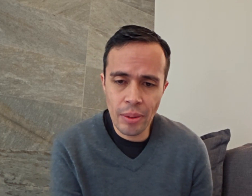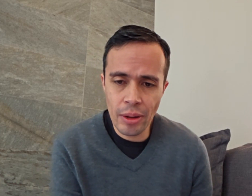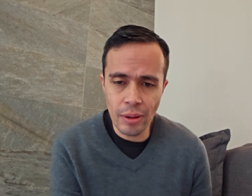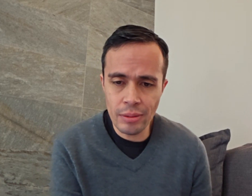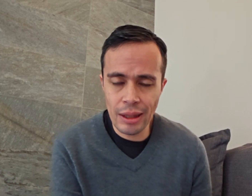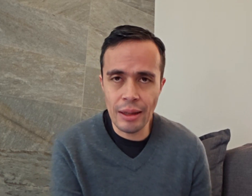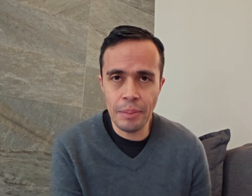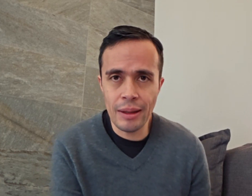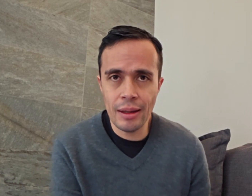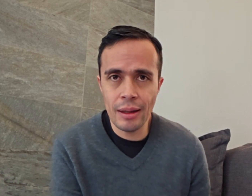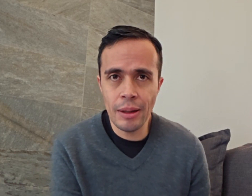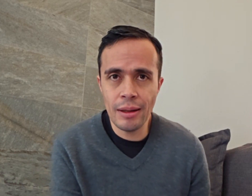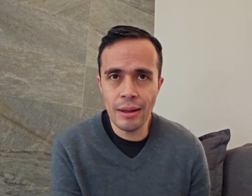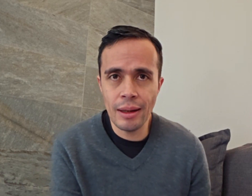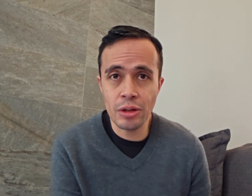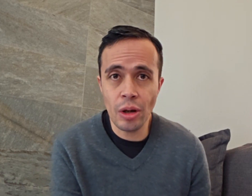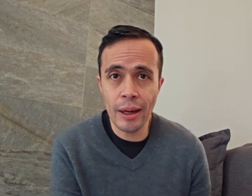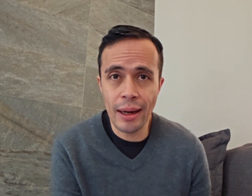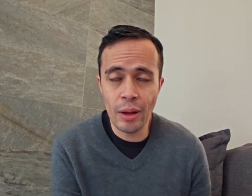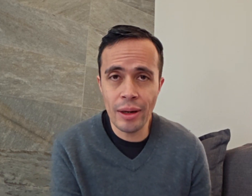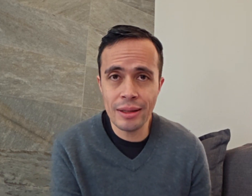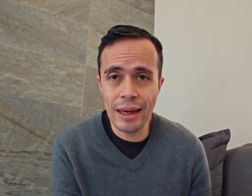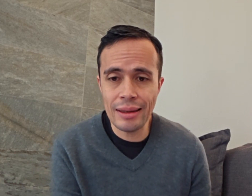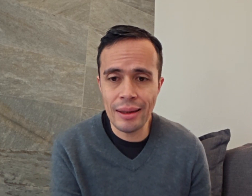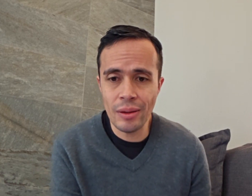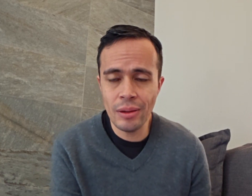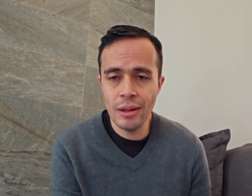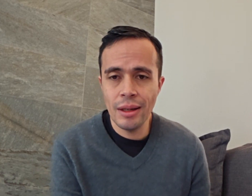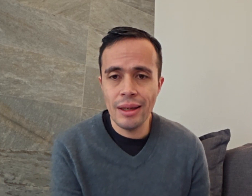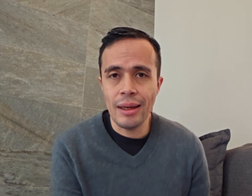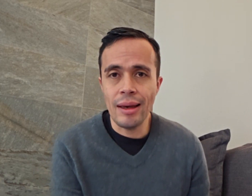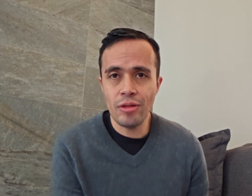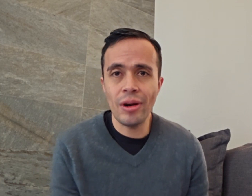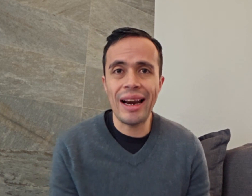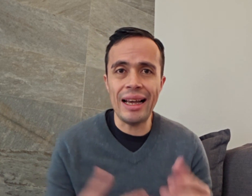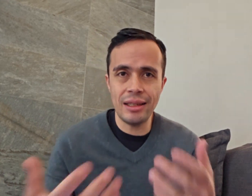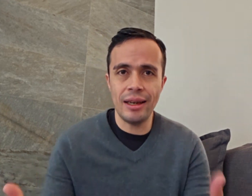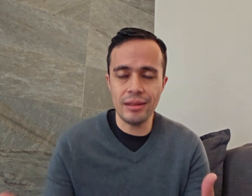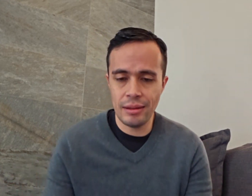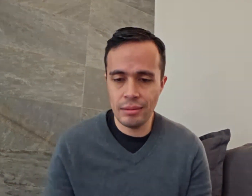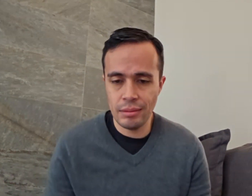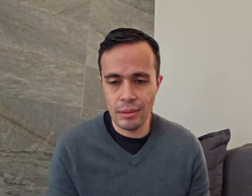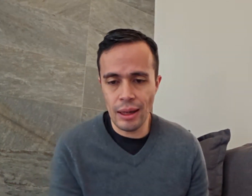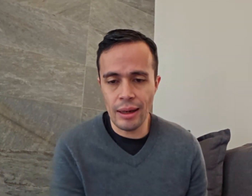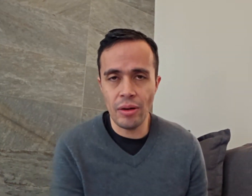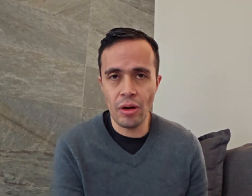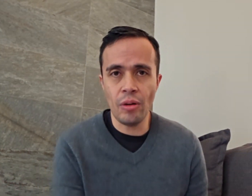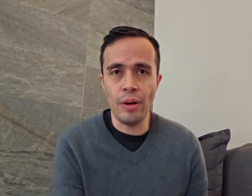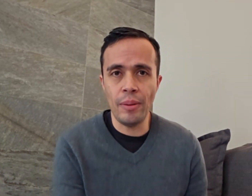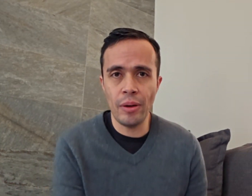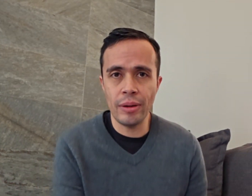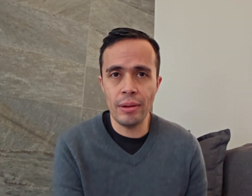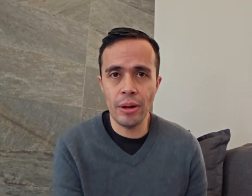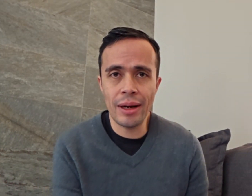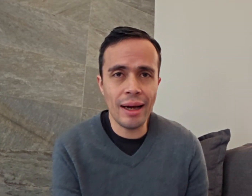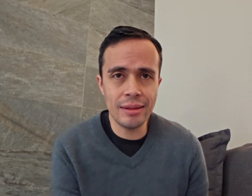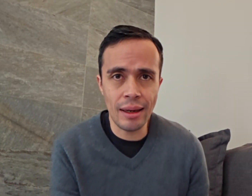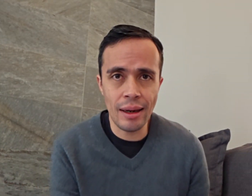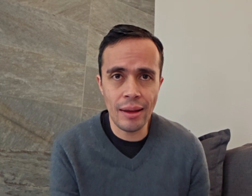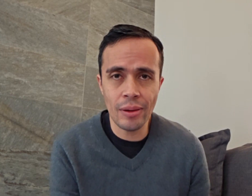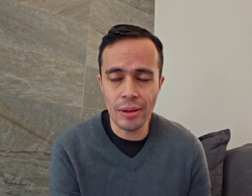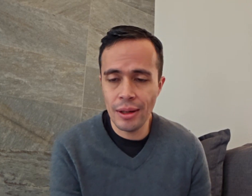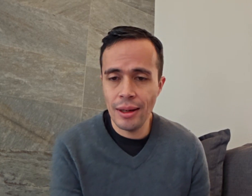Yo creo que Nuevo León, independientemente de los gobernadores que ha tenido, y esto gracias al heroico pueblo de Nuevo